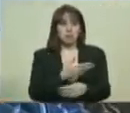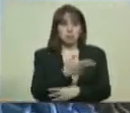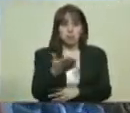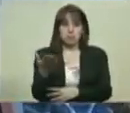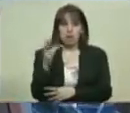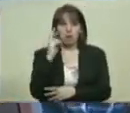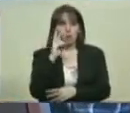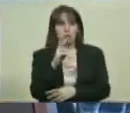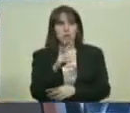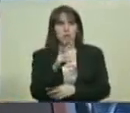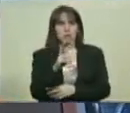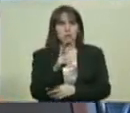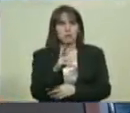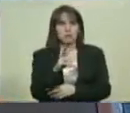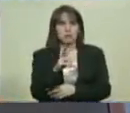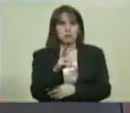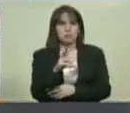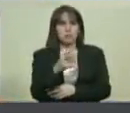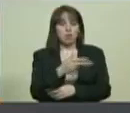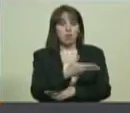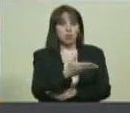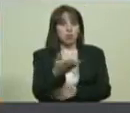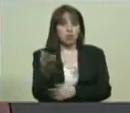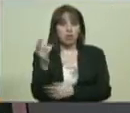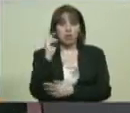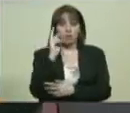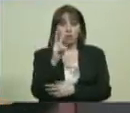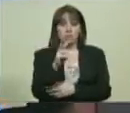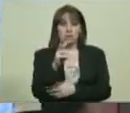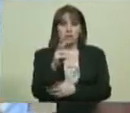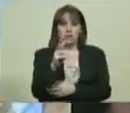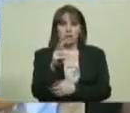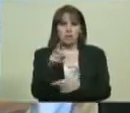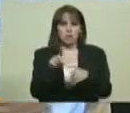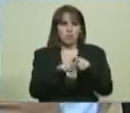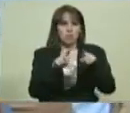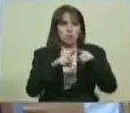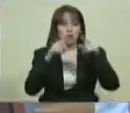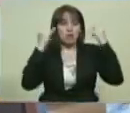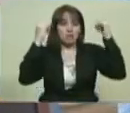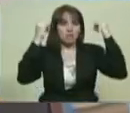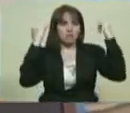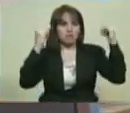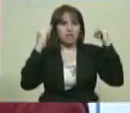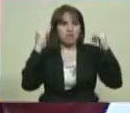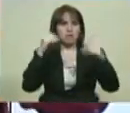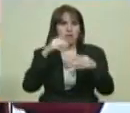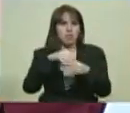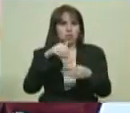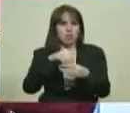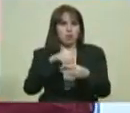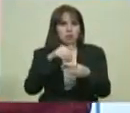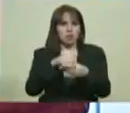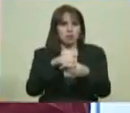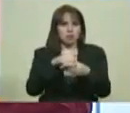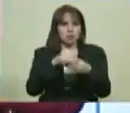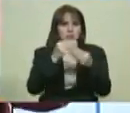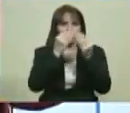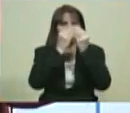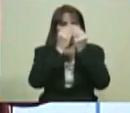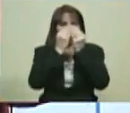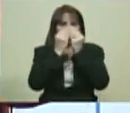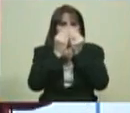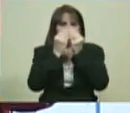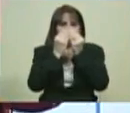ver. Ustedes van a ver la fiesta electoral del domingo que viene. Una inmensa mayoría de